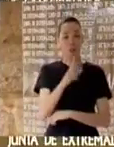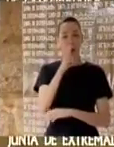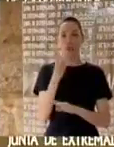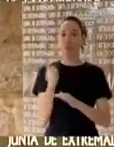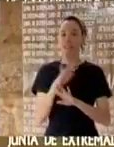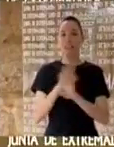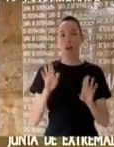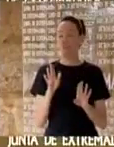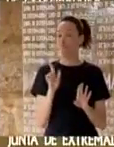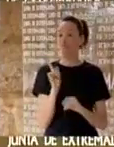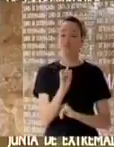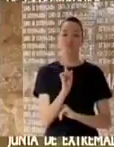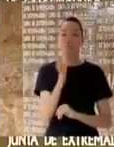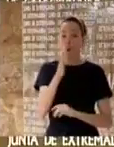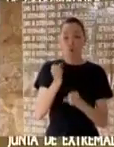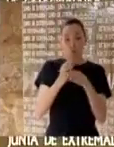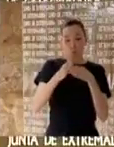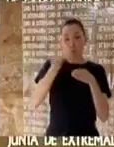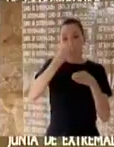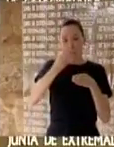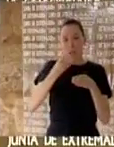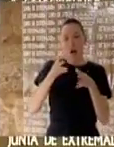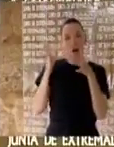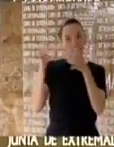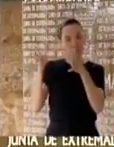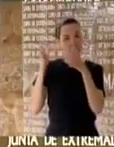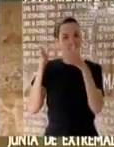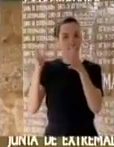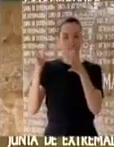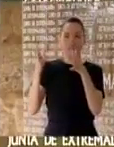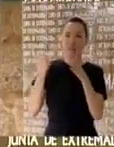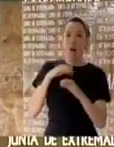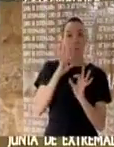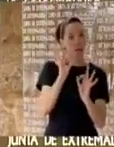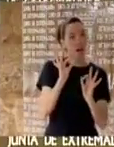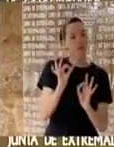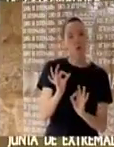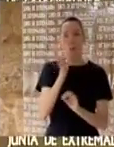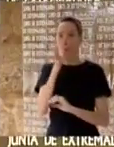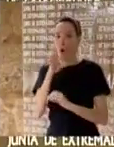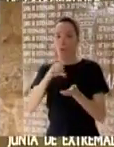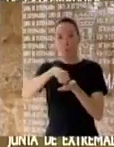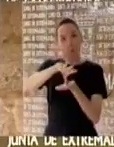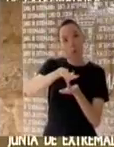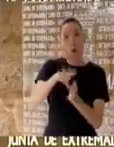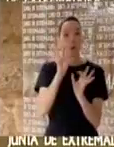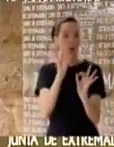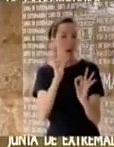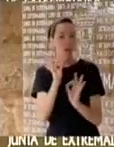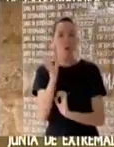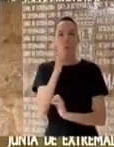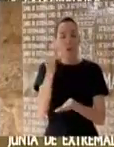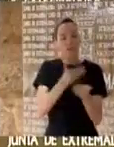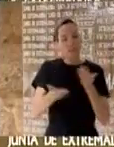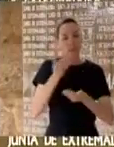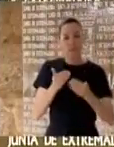Los socialistas llevamos años advirtiendo sobre el deterioro de la convivencia territorial, años advirtiendo de que era necesario poner encima de la